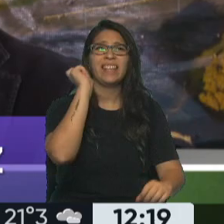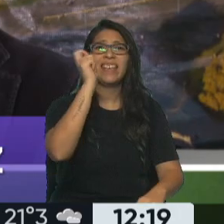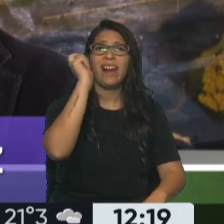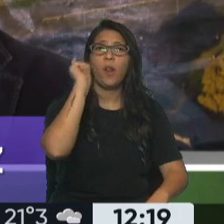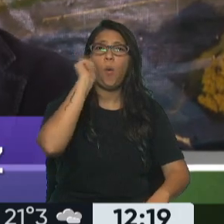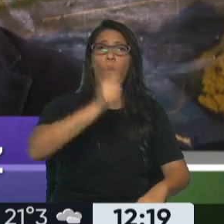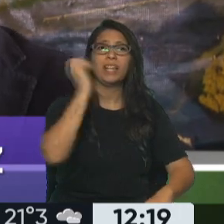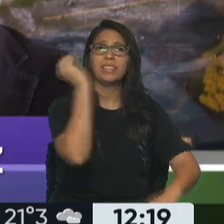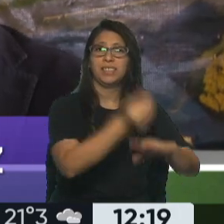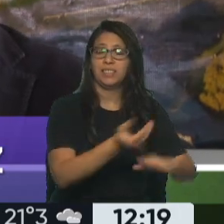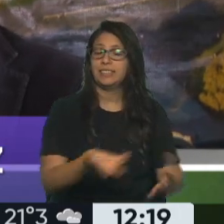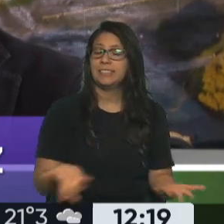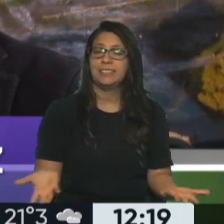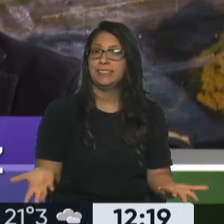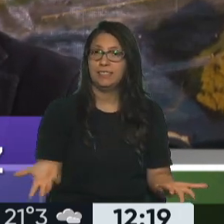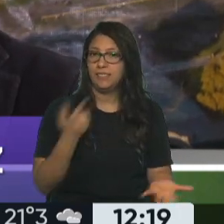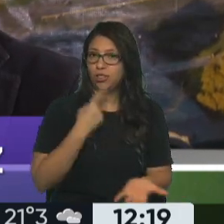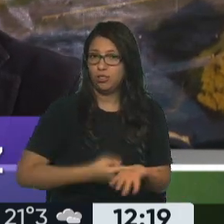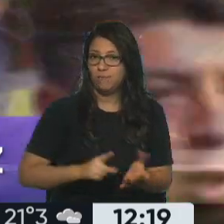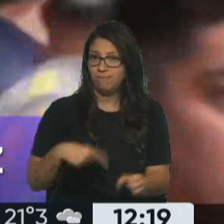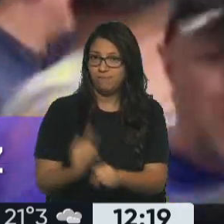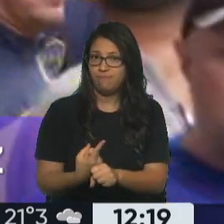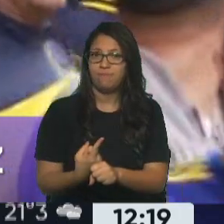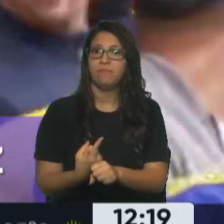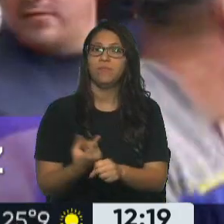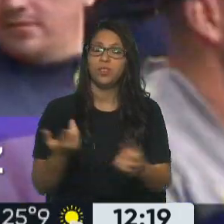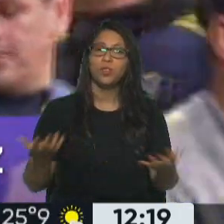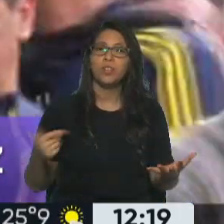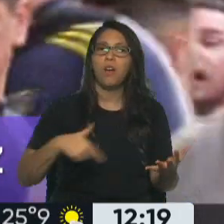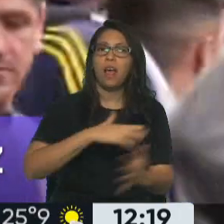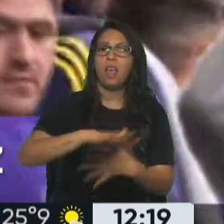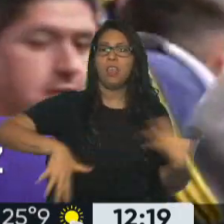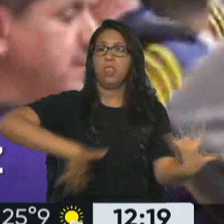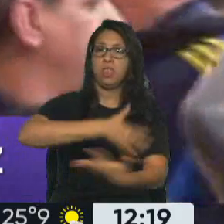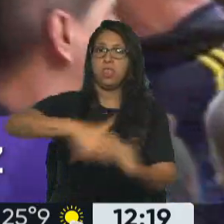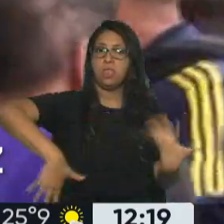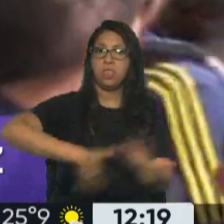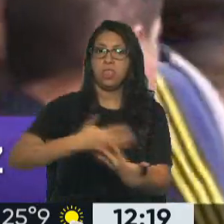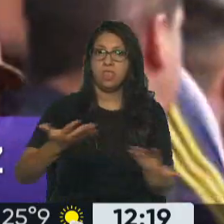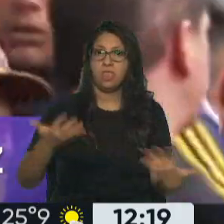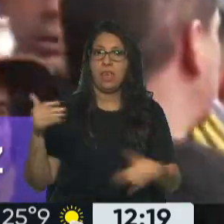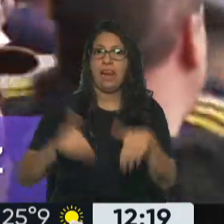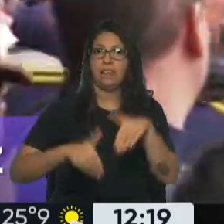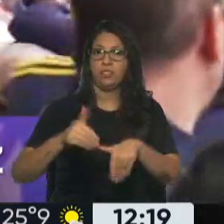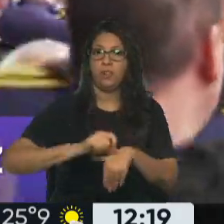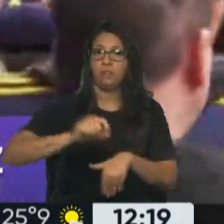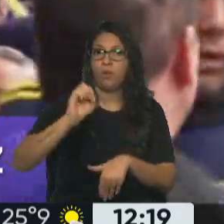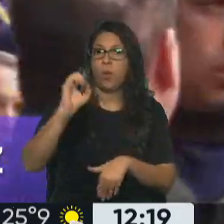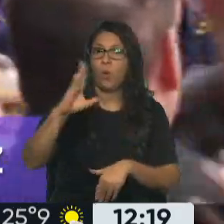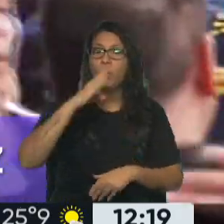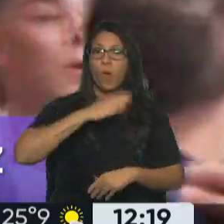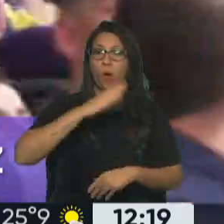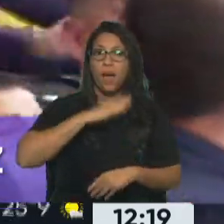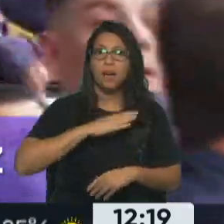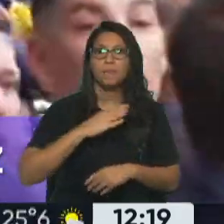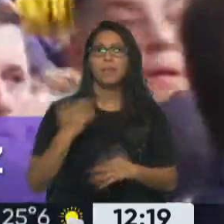claro. Bueno, son todas situaciones que se van dando dentro de esta caótica elección que se está dando en Boca. Pero